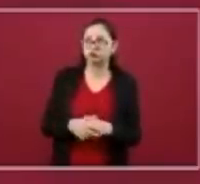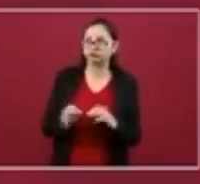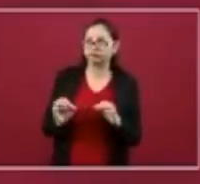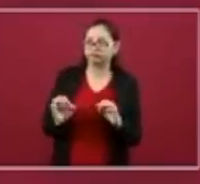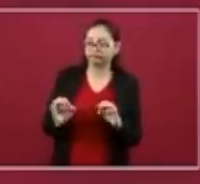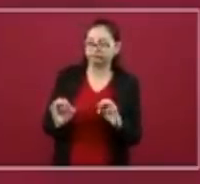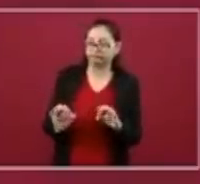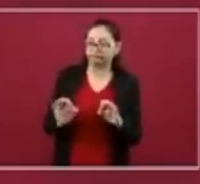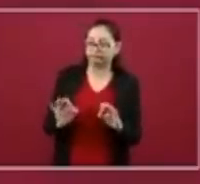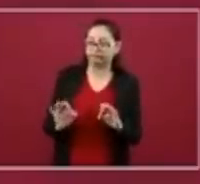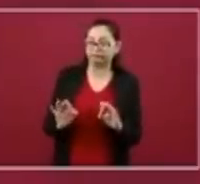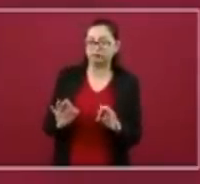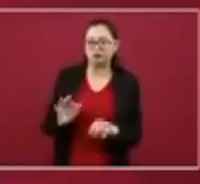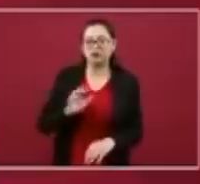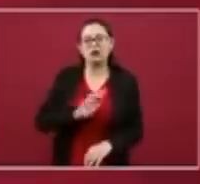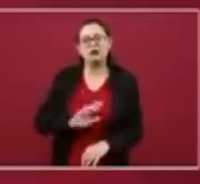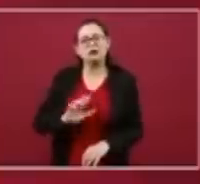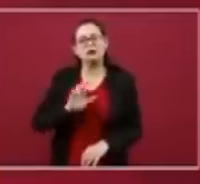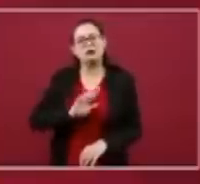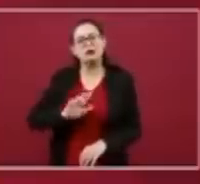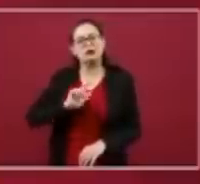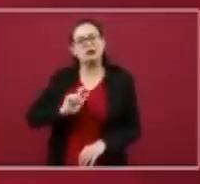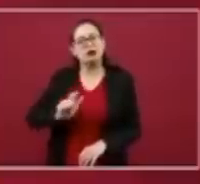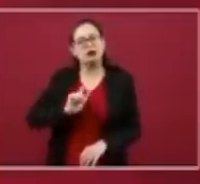¿cuánto de renta?